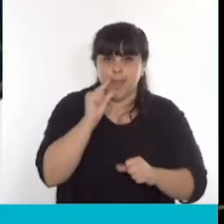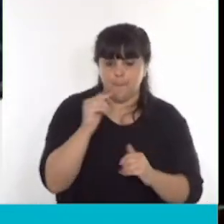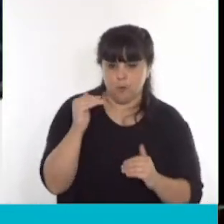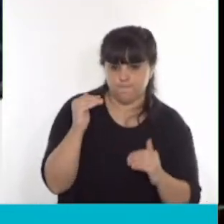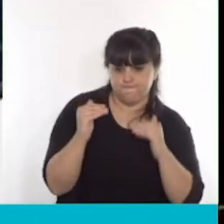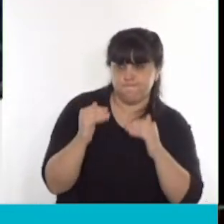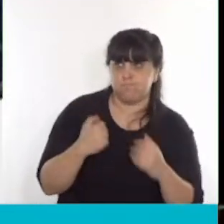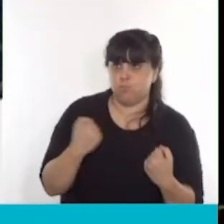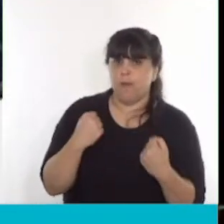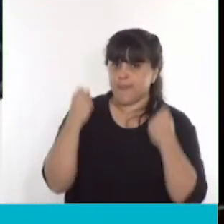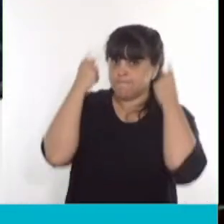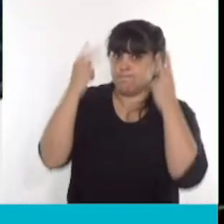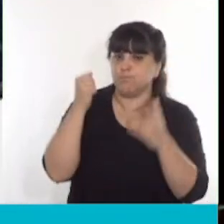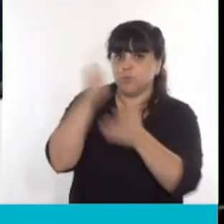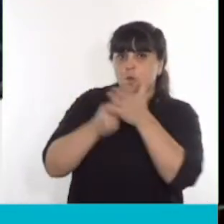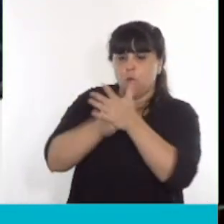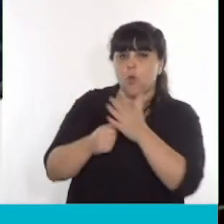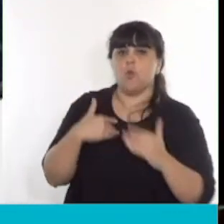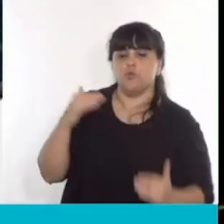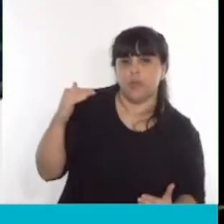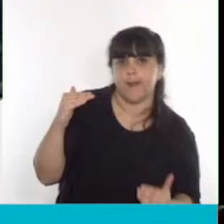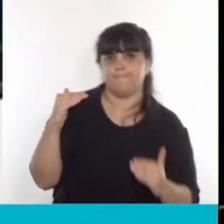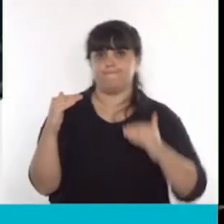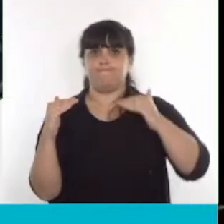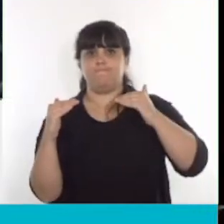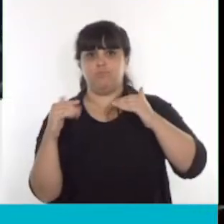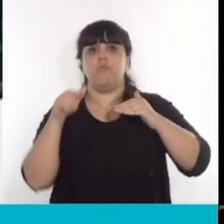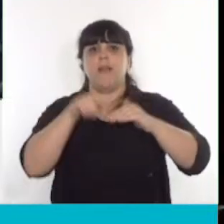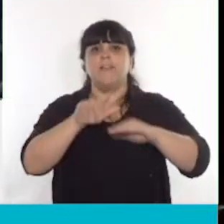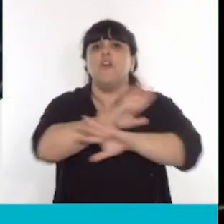en perspectiva de una huelga general que le ponga fin